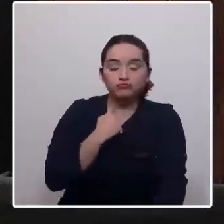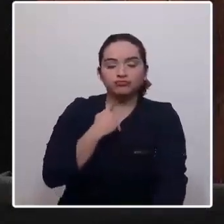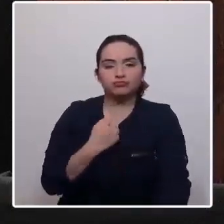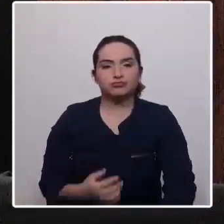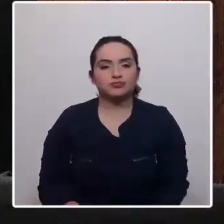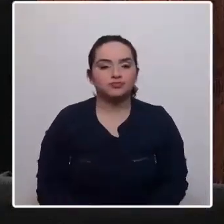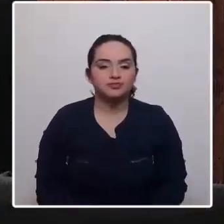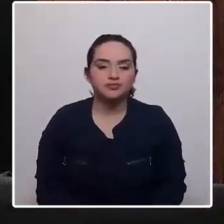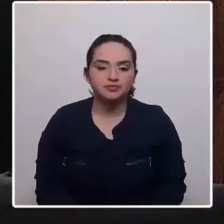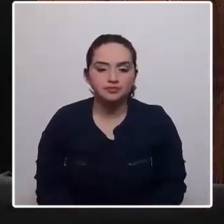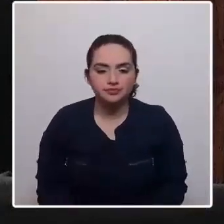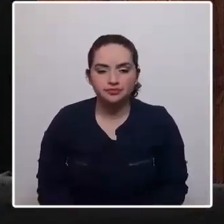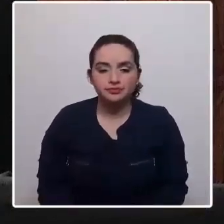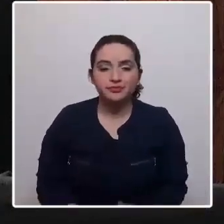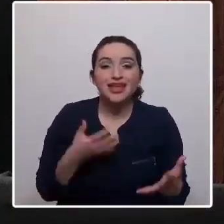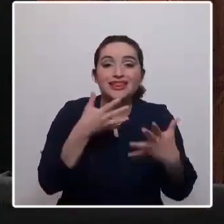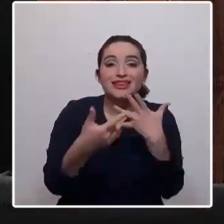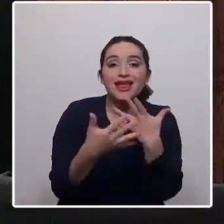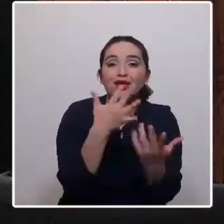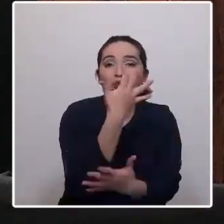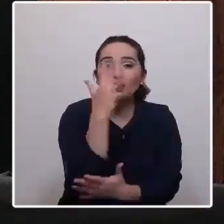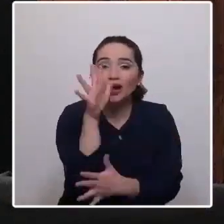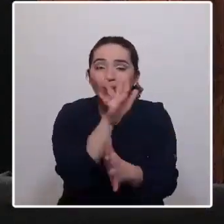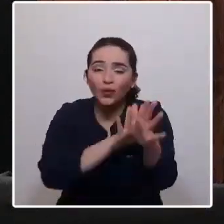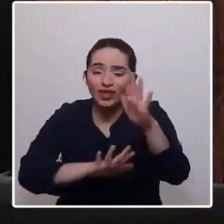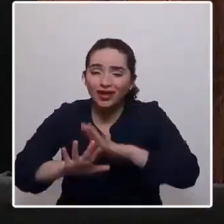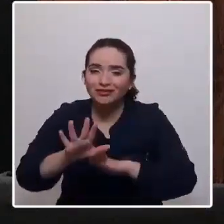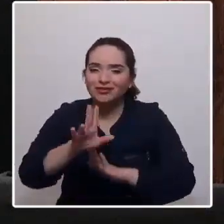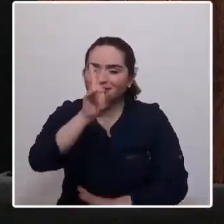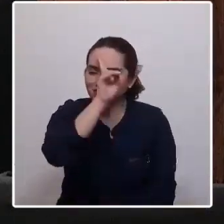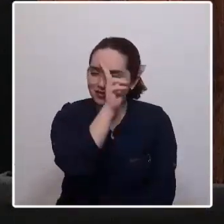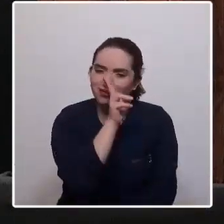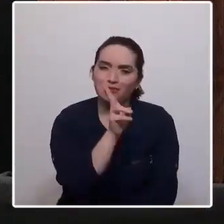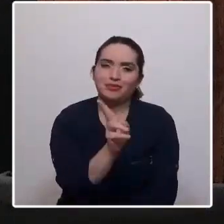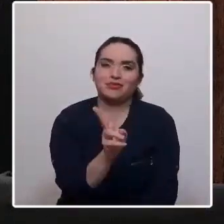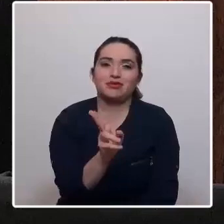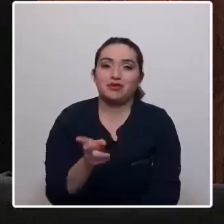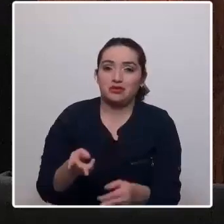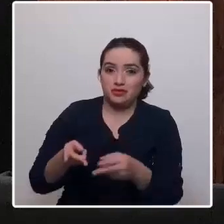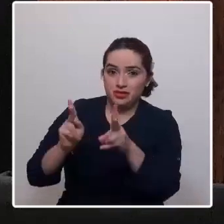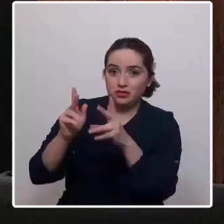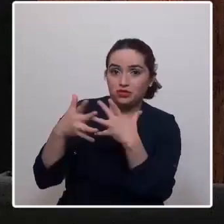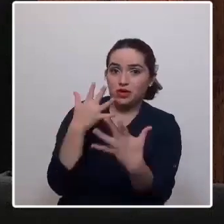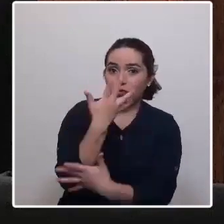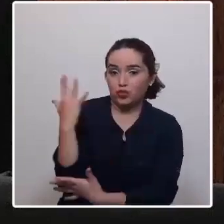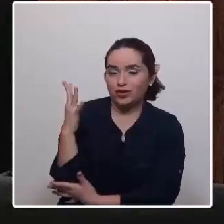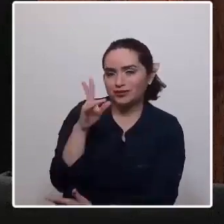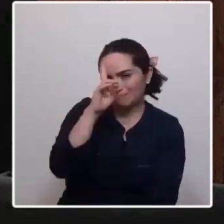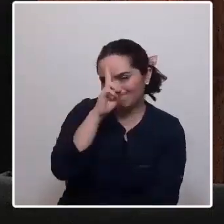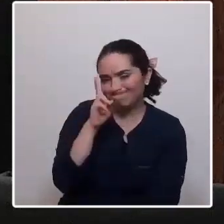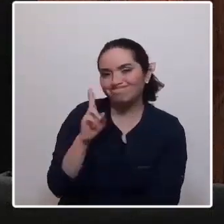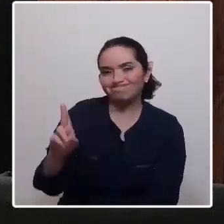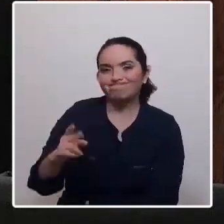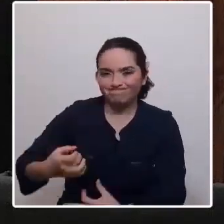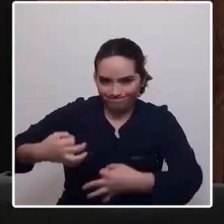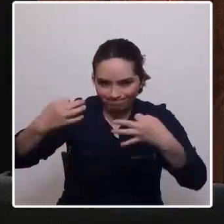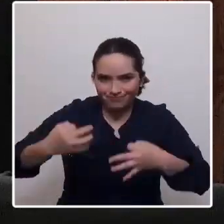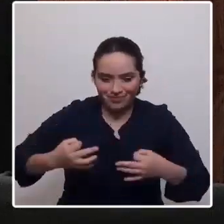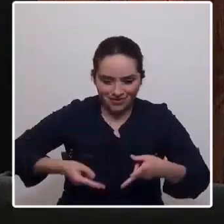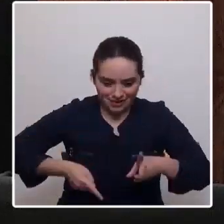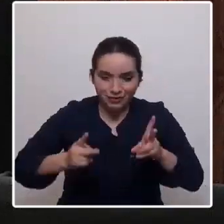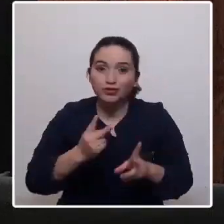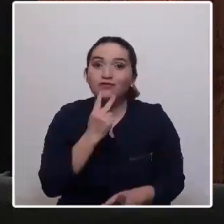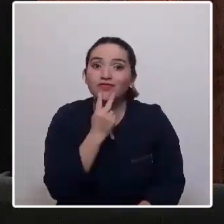Y para que sea ecológico, debemos respetar y proteger los derechos de la naturaleza y garantizar el derecho a vivir